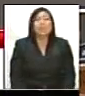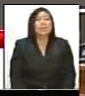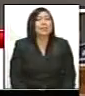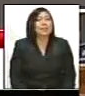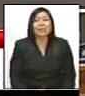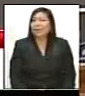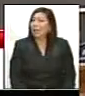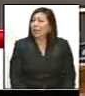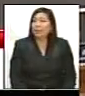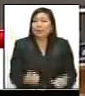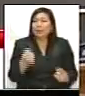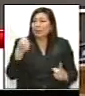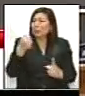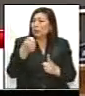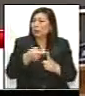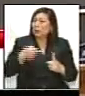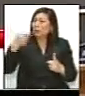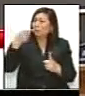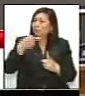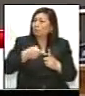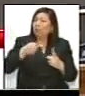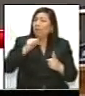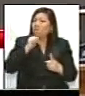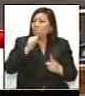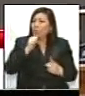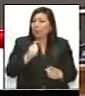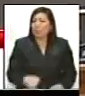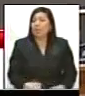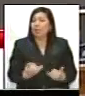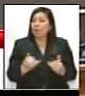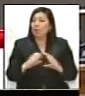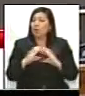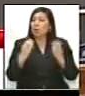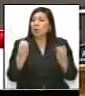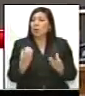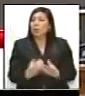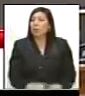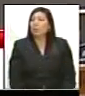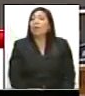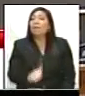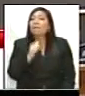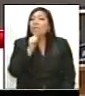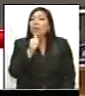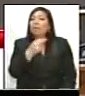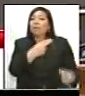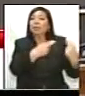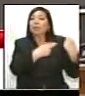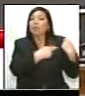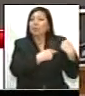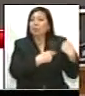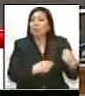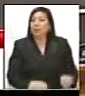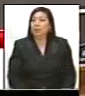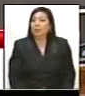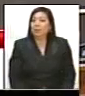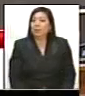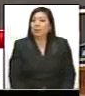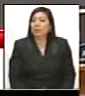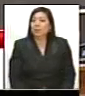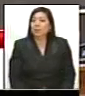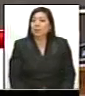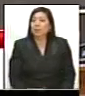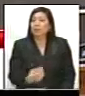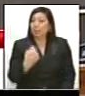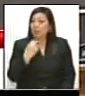nace este ataque y esta falta de instituciones por la falta de compromiso. Entonces,